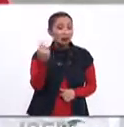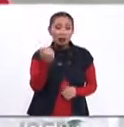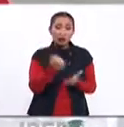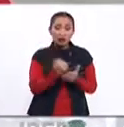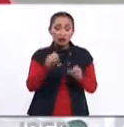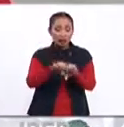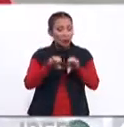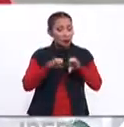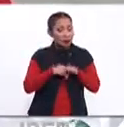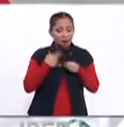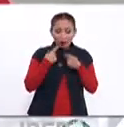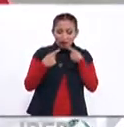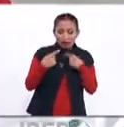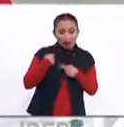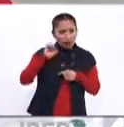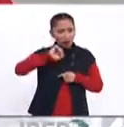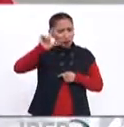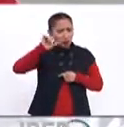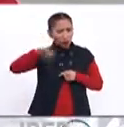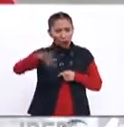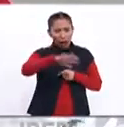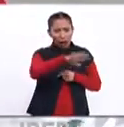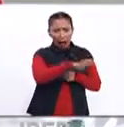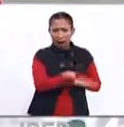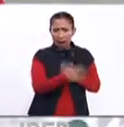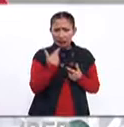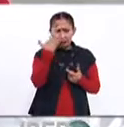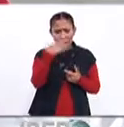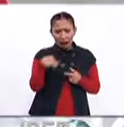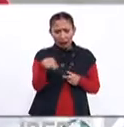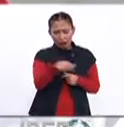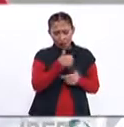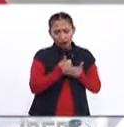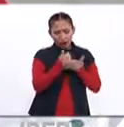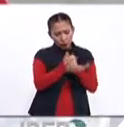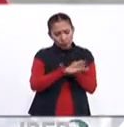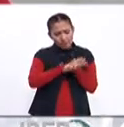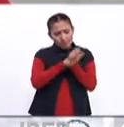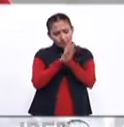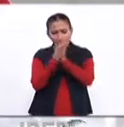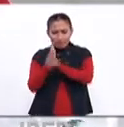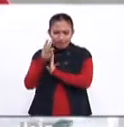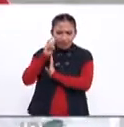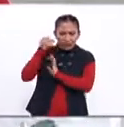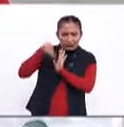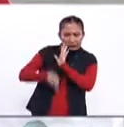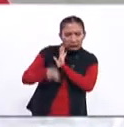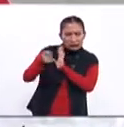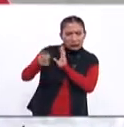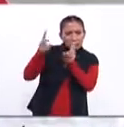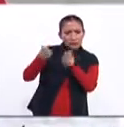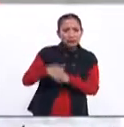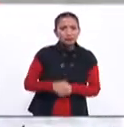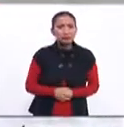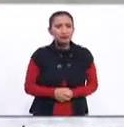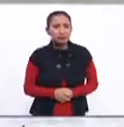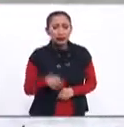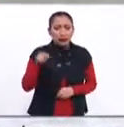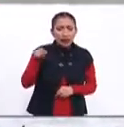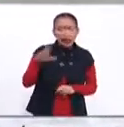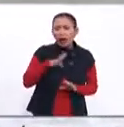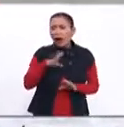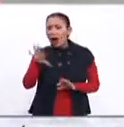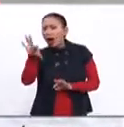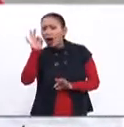equipo, interdisciplinar, experto, diverso, incisivo, puede ayudarnos a llegar allá a las profundidades del tema. Allá donde